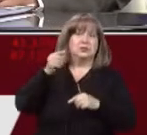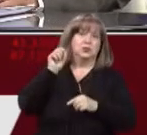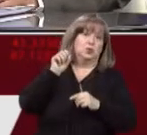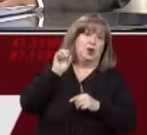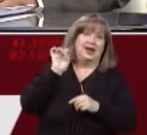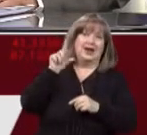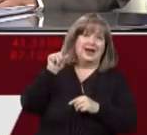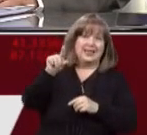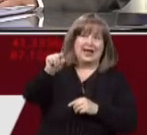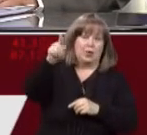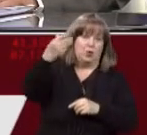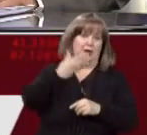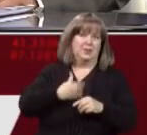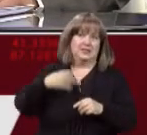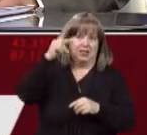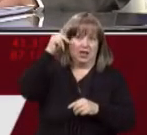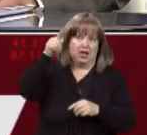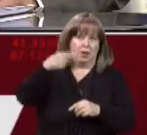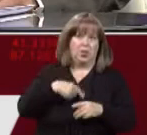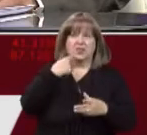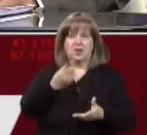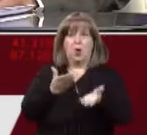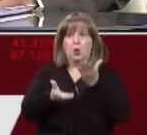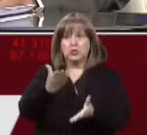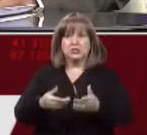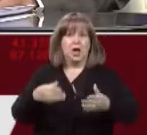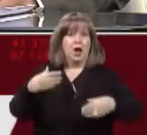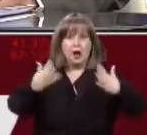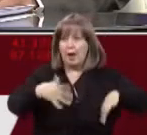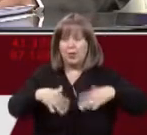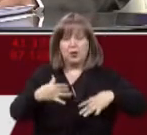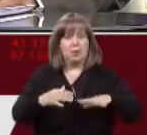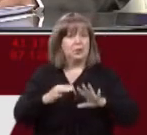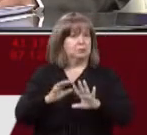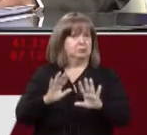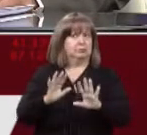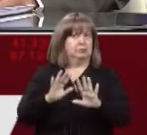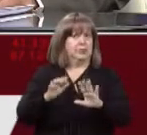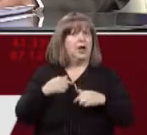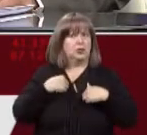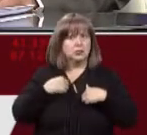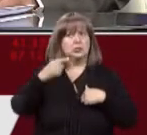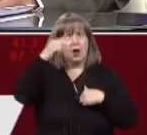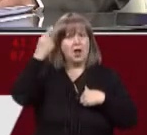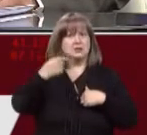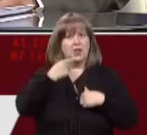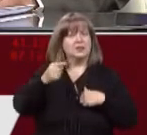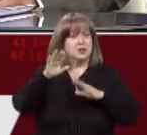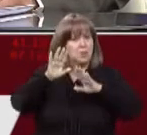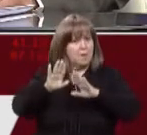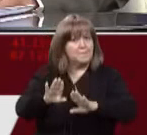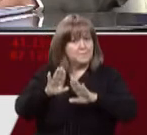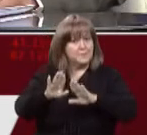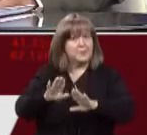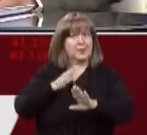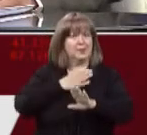nivel nacional con temas que tienen que ver con la justicia nos apuran y hemos puesto frenos importantes a nivel nacional. Mendoza obviamente tiene